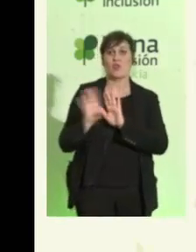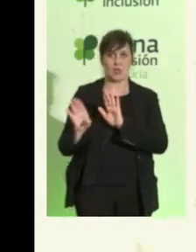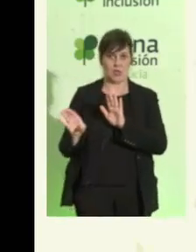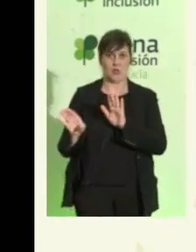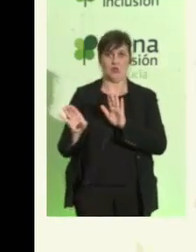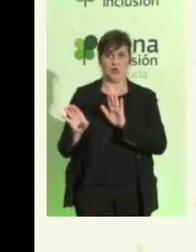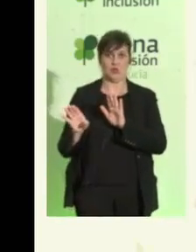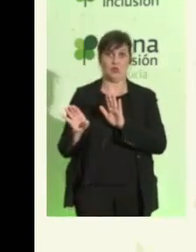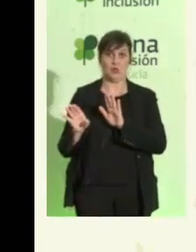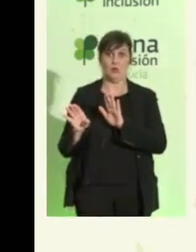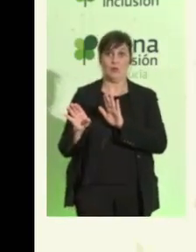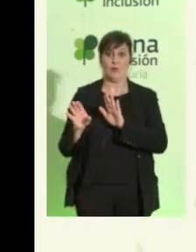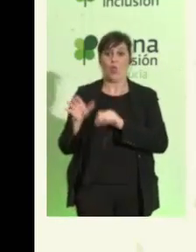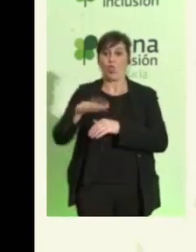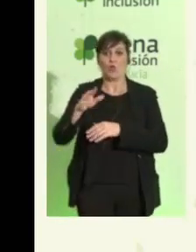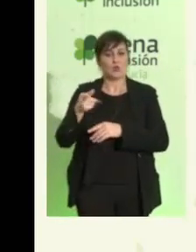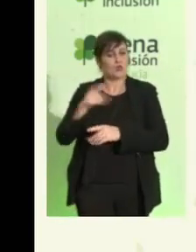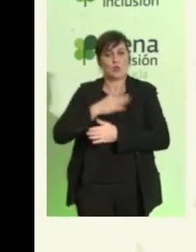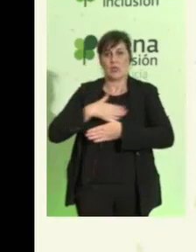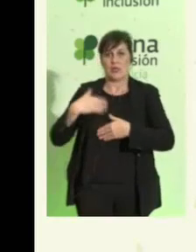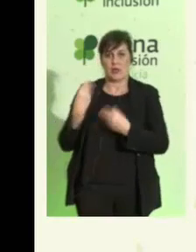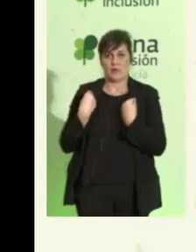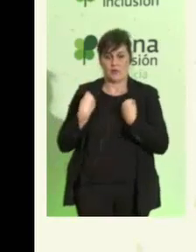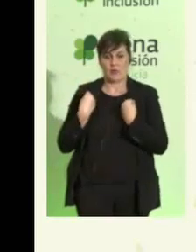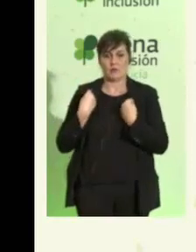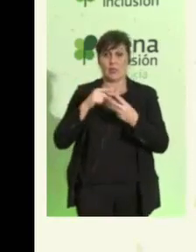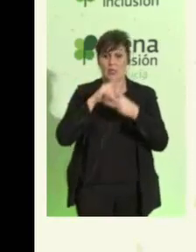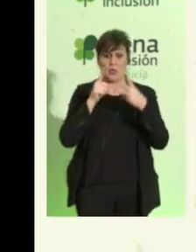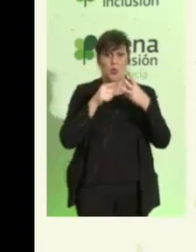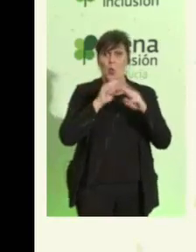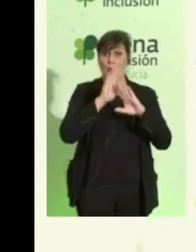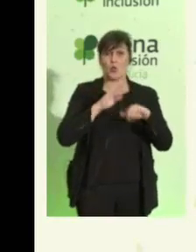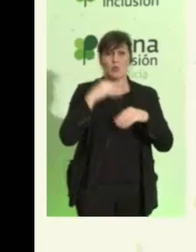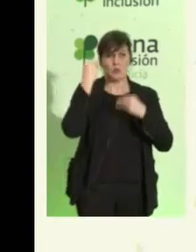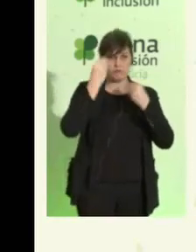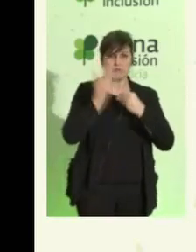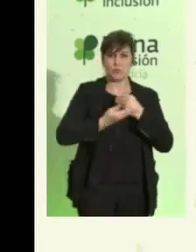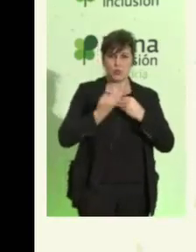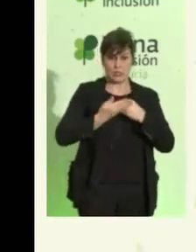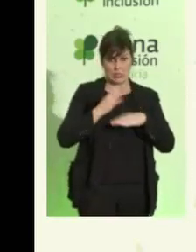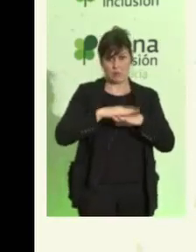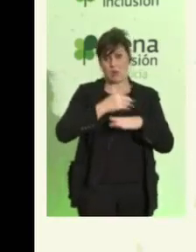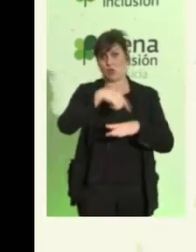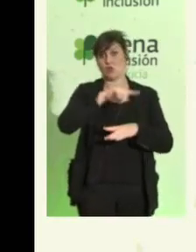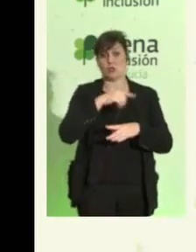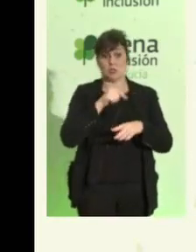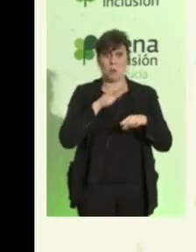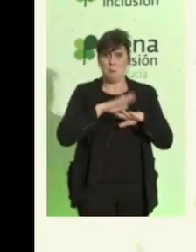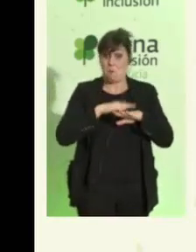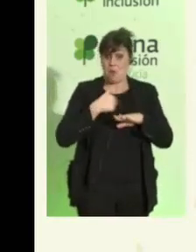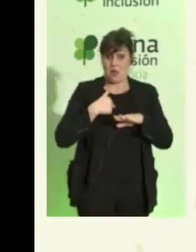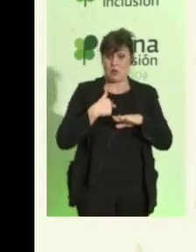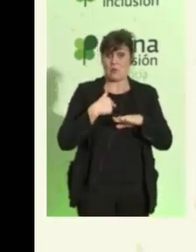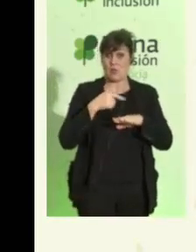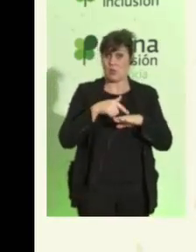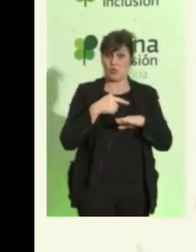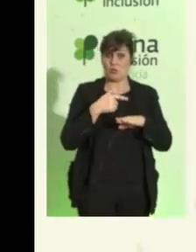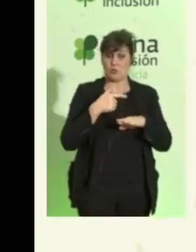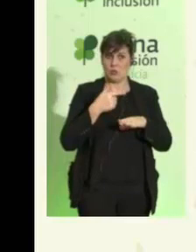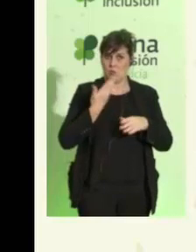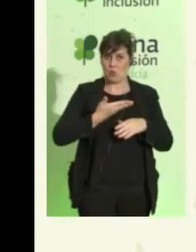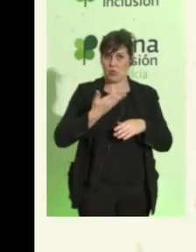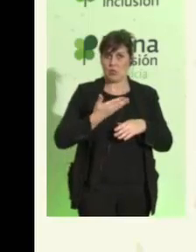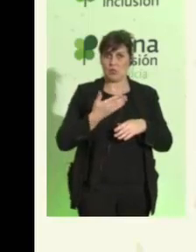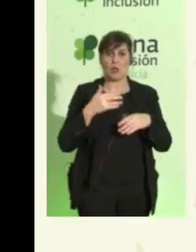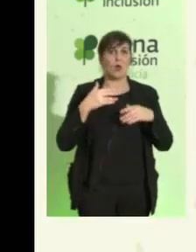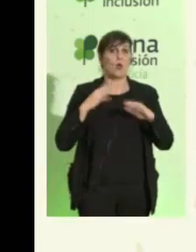finalmente pensamos, la última cosa que pensamos que era muy importante para nosotras, y esto para mí es una fuerza impulsora muy importante, es el